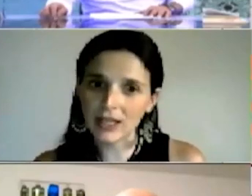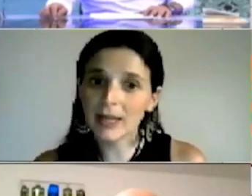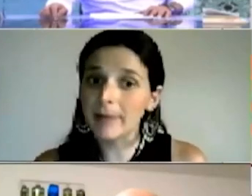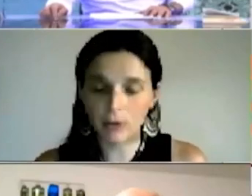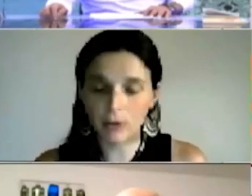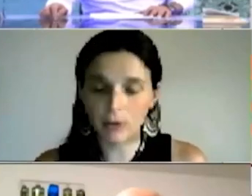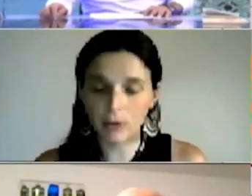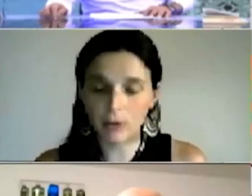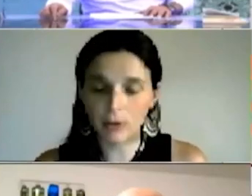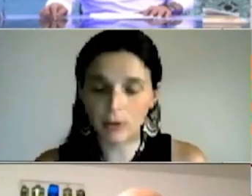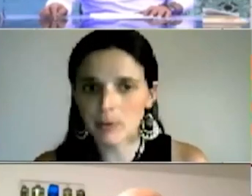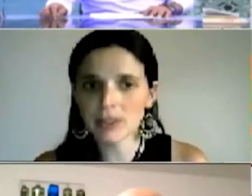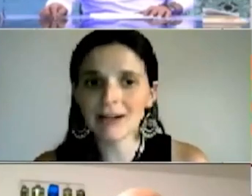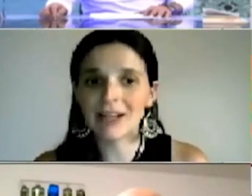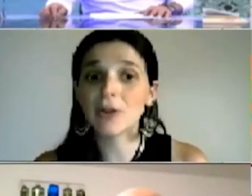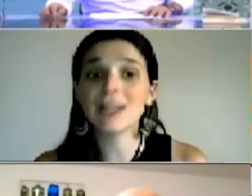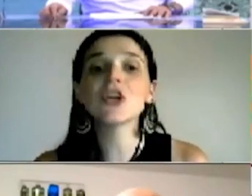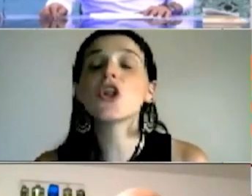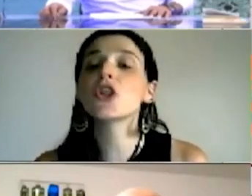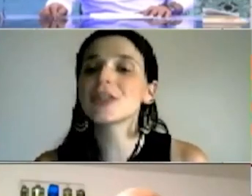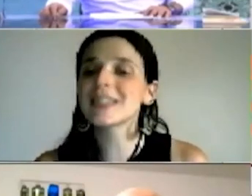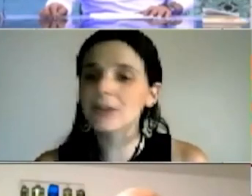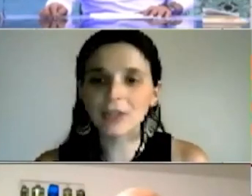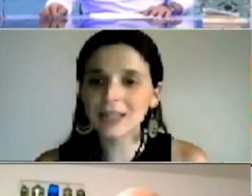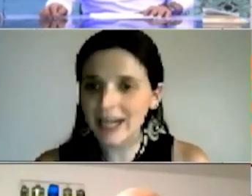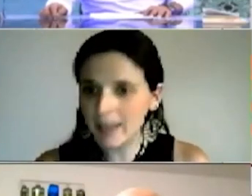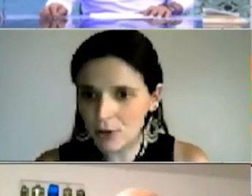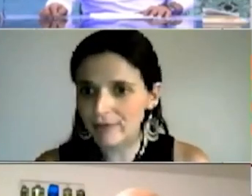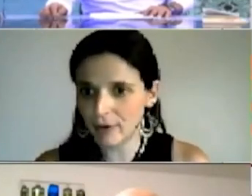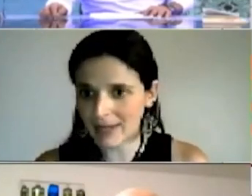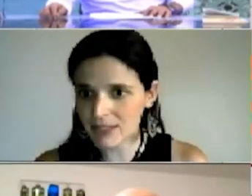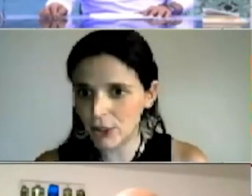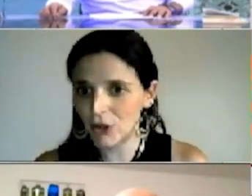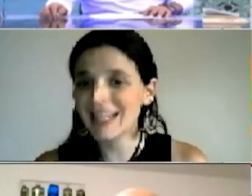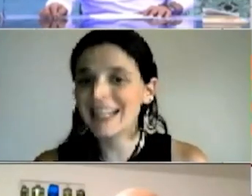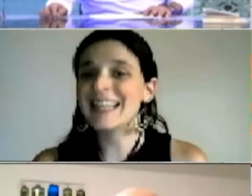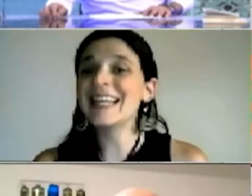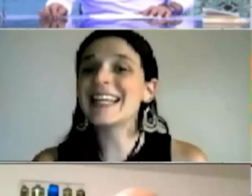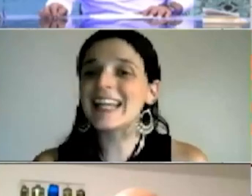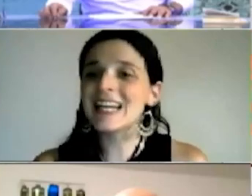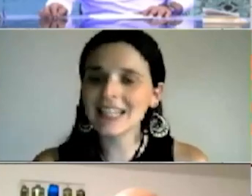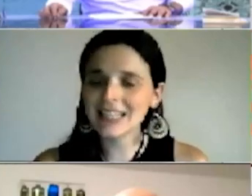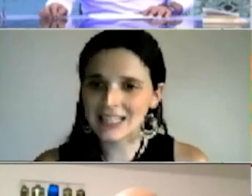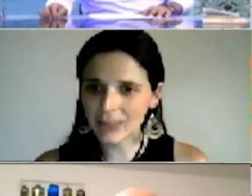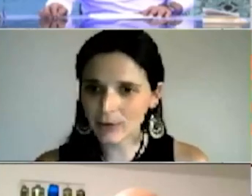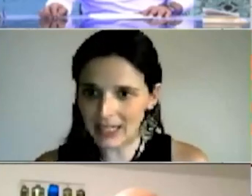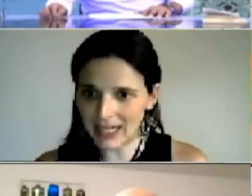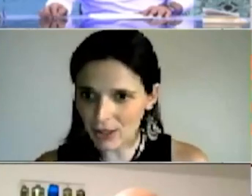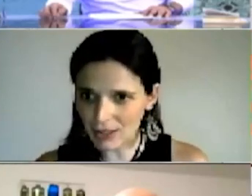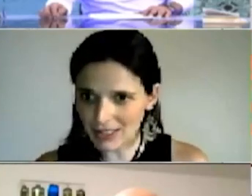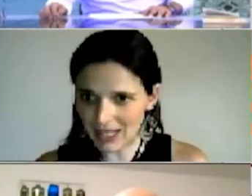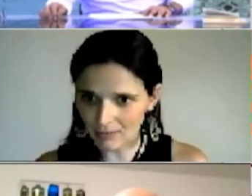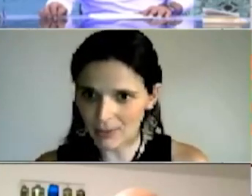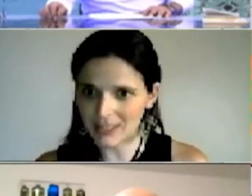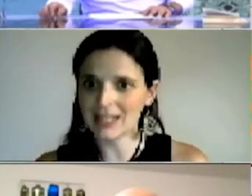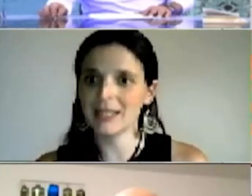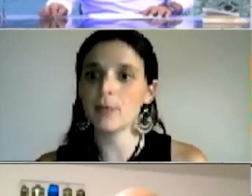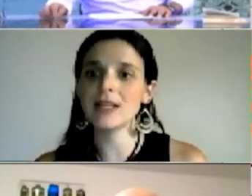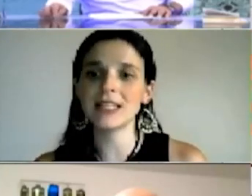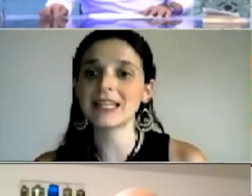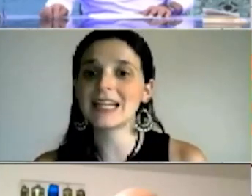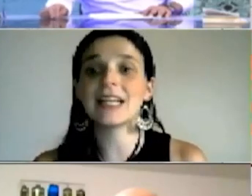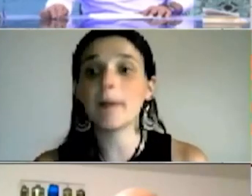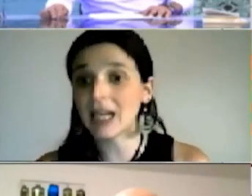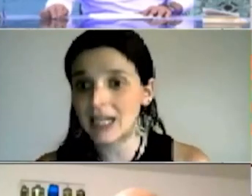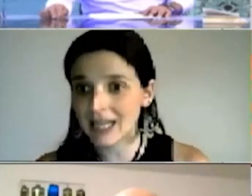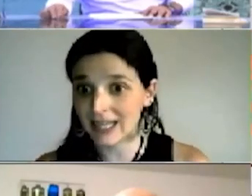de Perú, que estamos hablando de eso, no tenemos información de quiénes están siendo entrenados ahí. O sea, si entras a